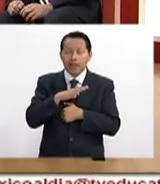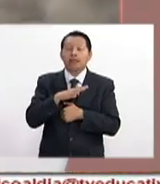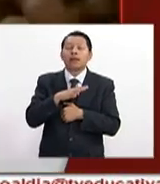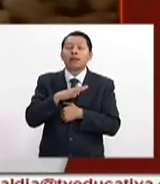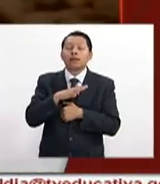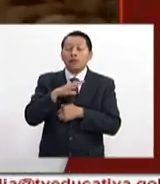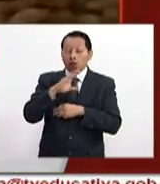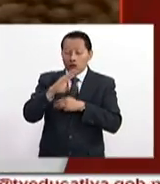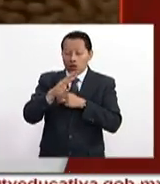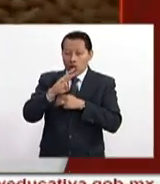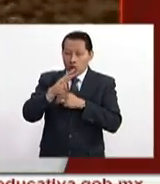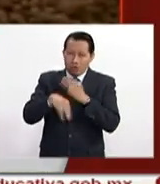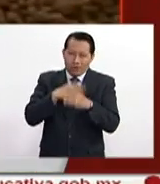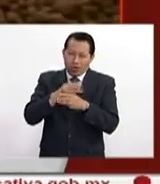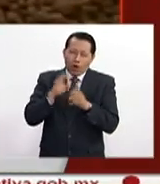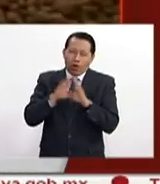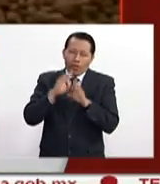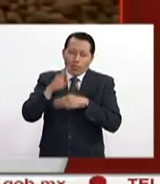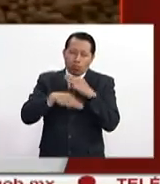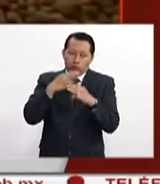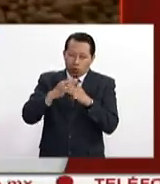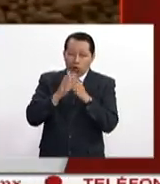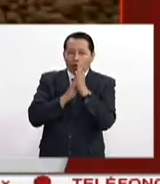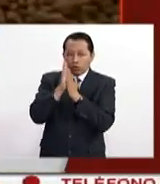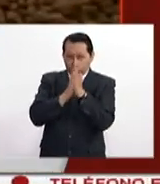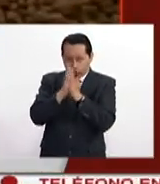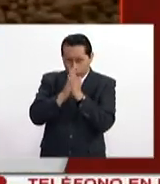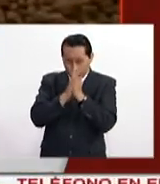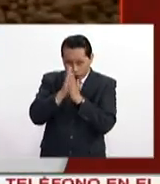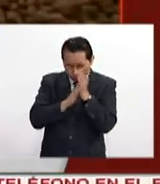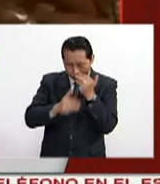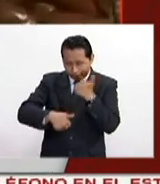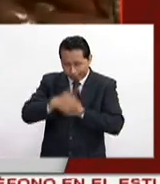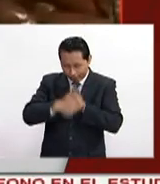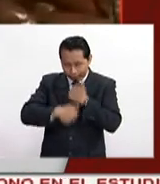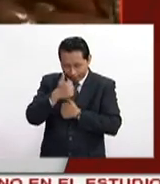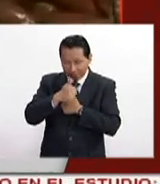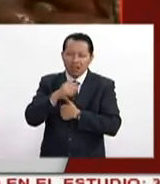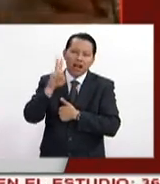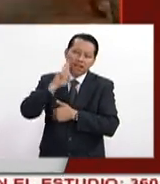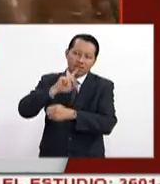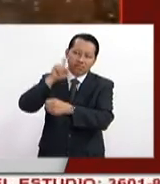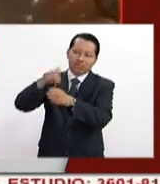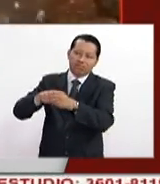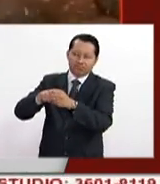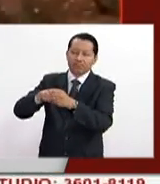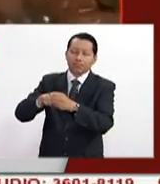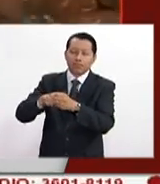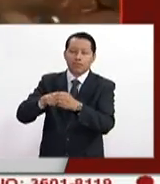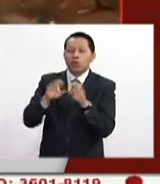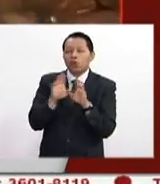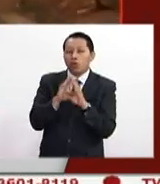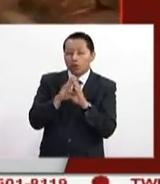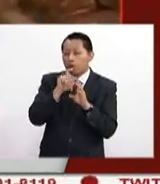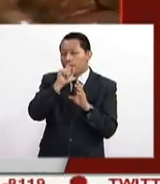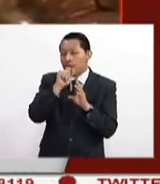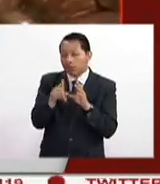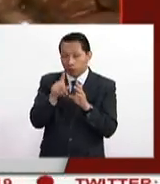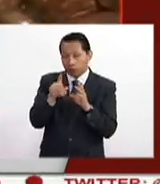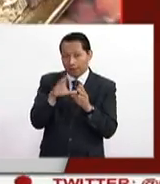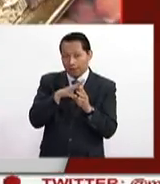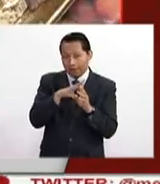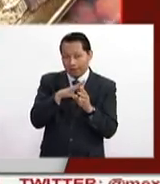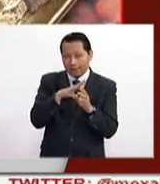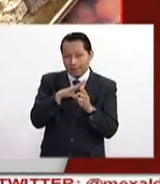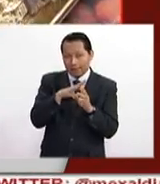Awards, que es como nuestros Óscares, ¿no? A nivel internacional. Y entonces primero vas a una ronda que le llaman regional,